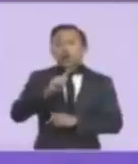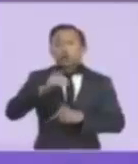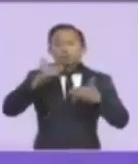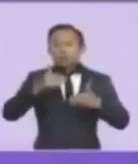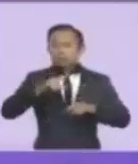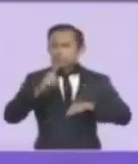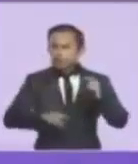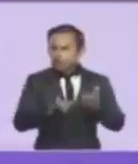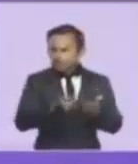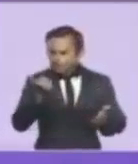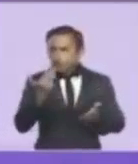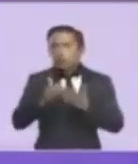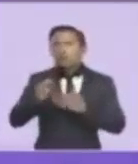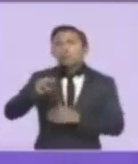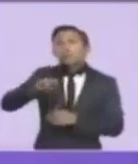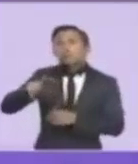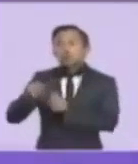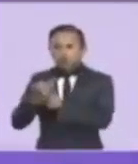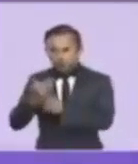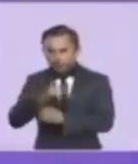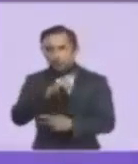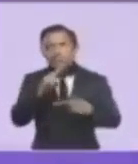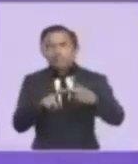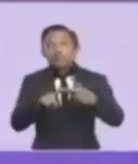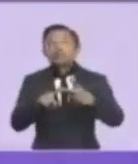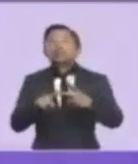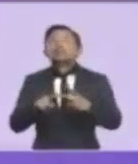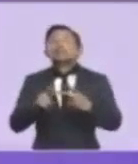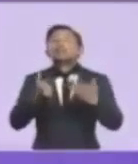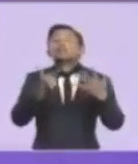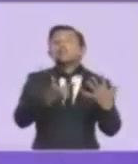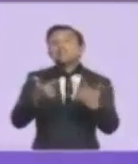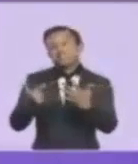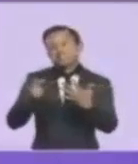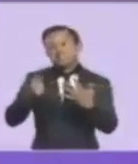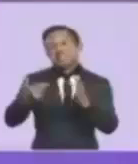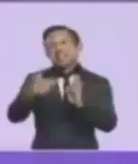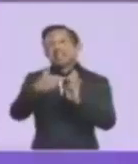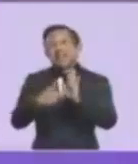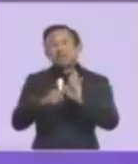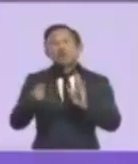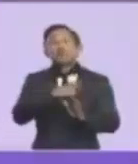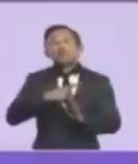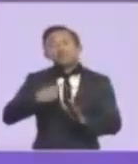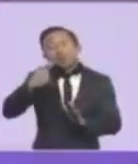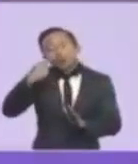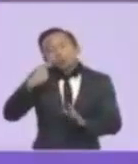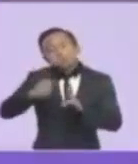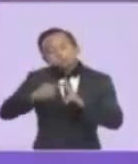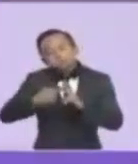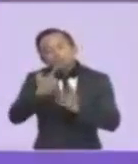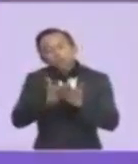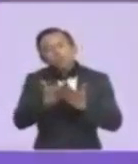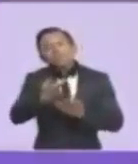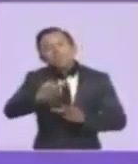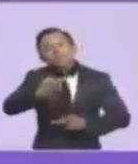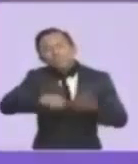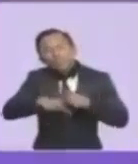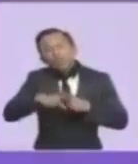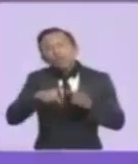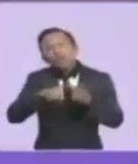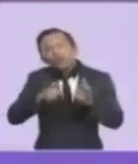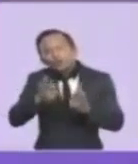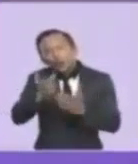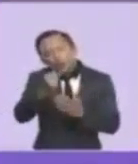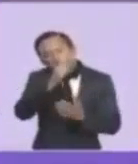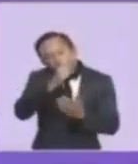conversamos con usted, hemos invitado a todos los protagonistas de esta campaña y solamente la coordinadora de Andrés Manuel nos ha aceptado la entrevista.